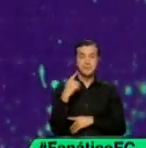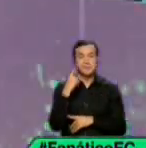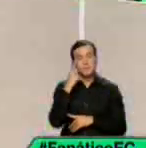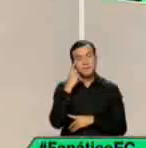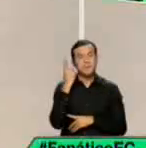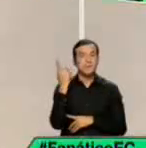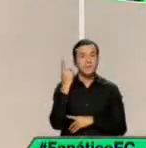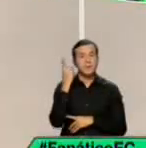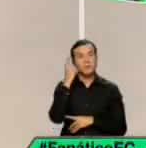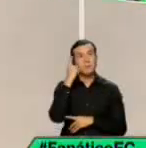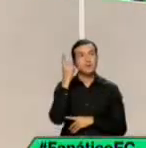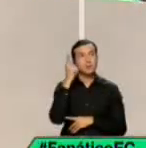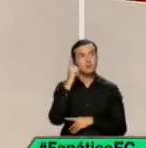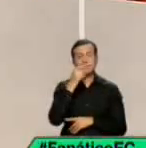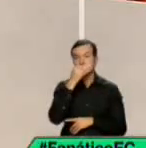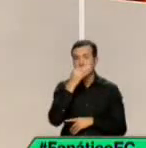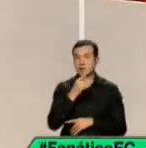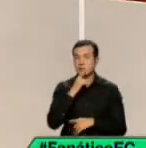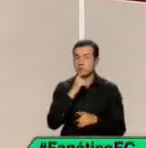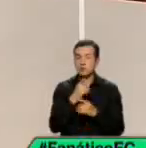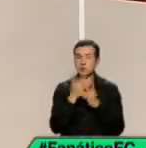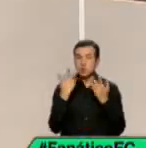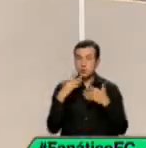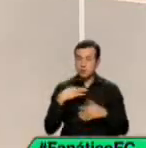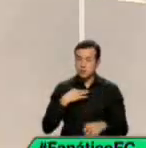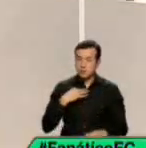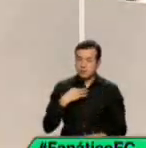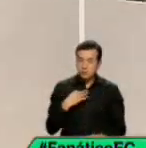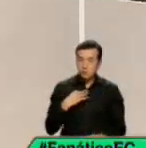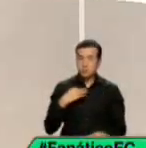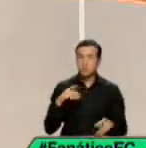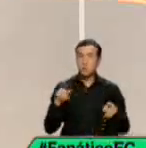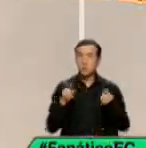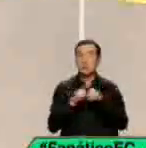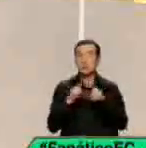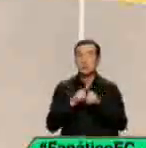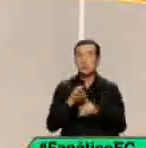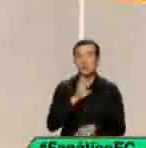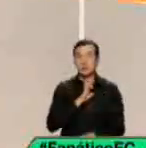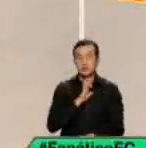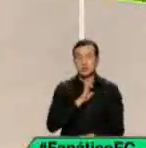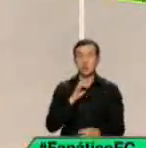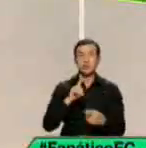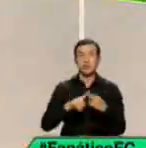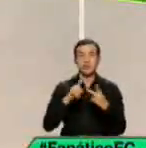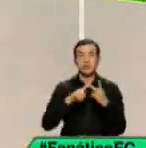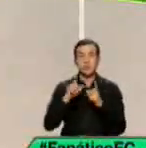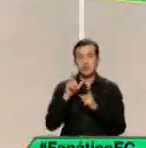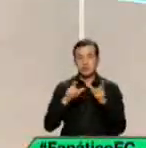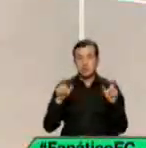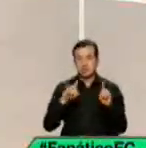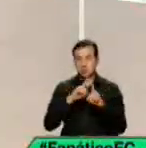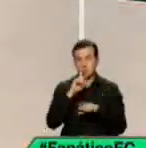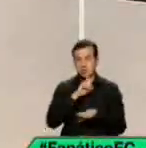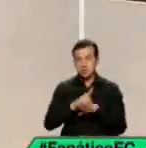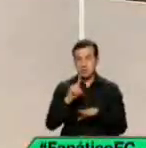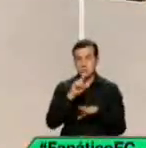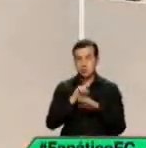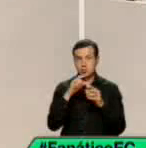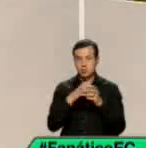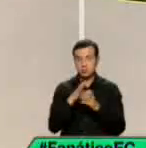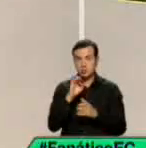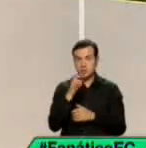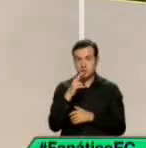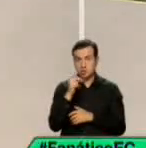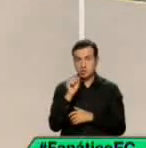parece prácticamente una realidad porque habría la voluntad igualmente del técnico, así como de los directivos del conjunto de